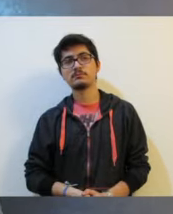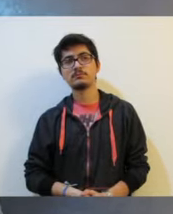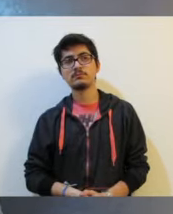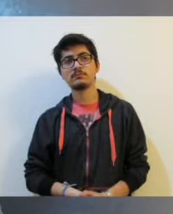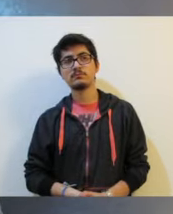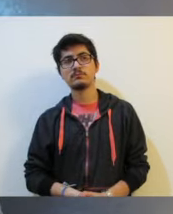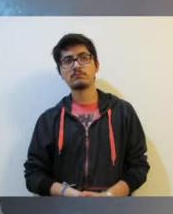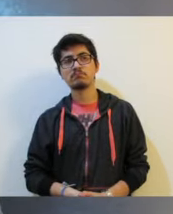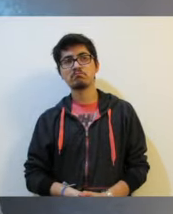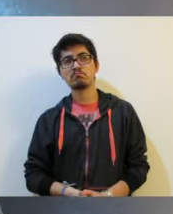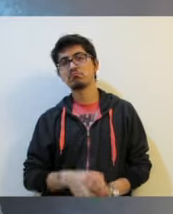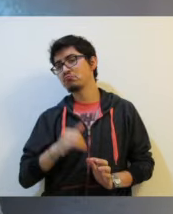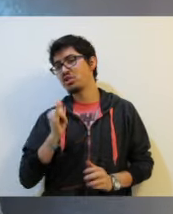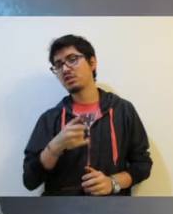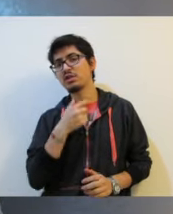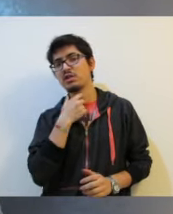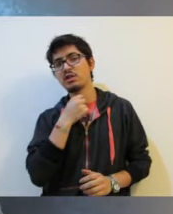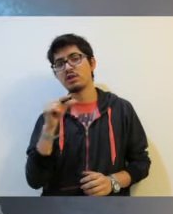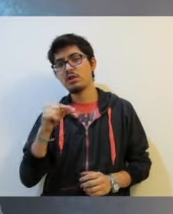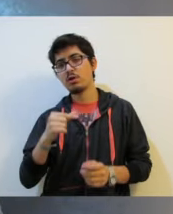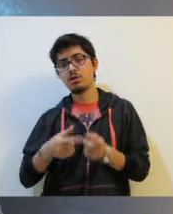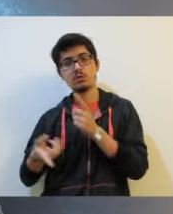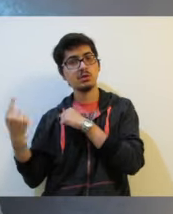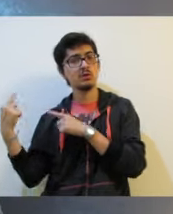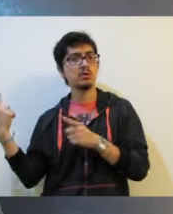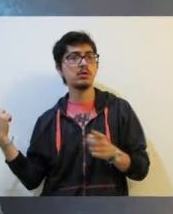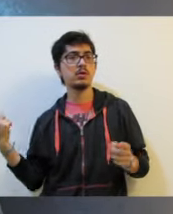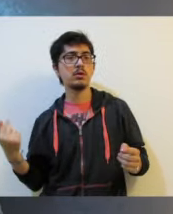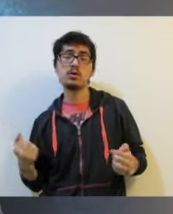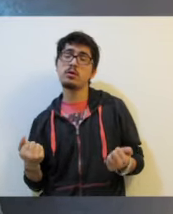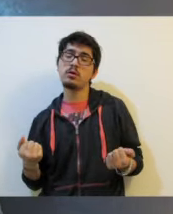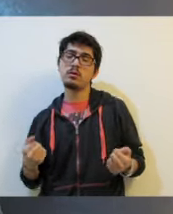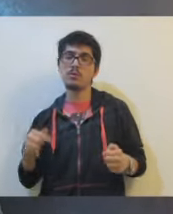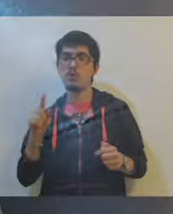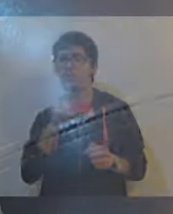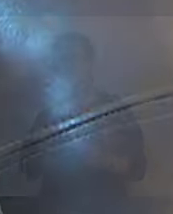Así que hasta el próximo capítulo y saludos por su casa. Que estén extremadamente bien. Chao.